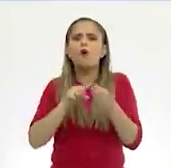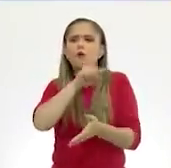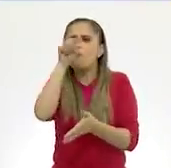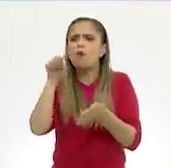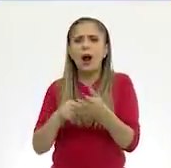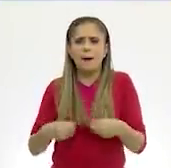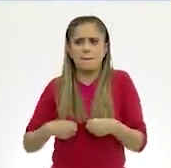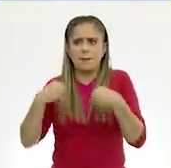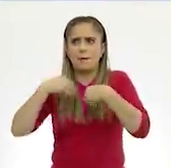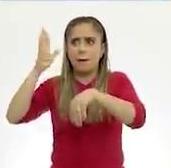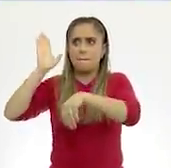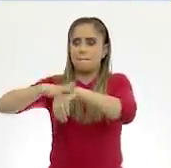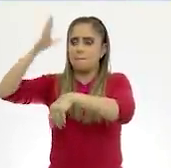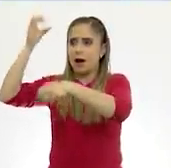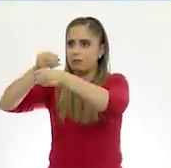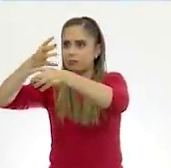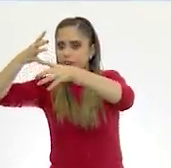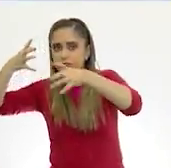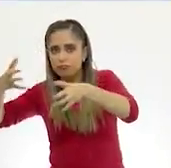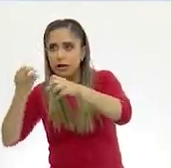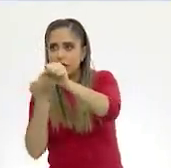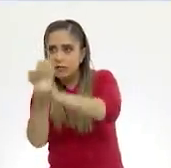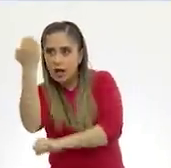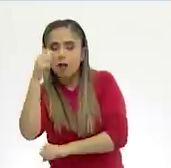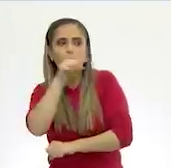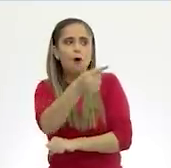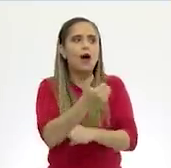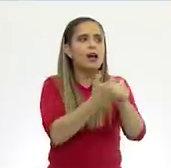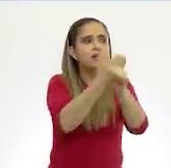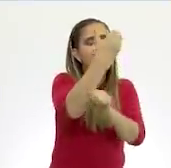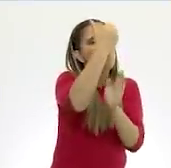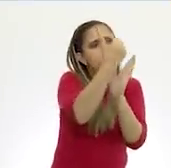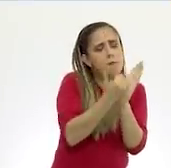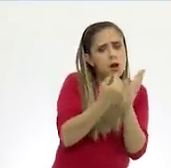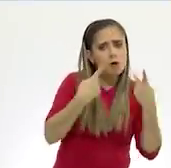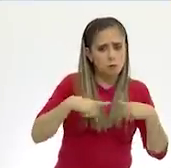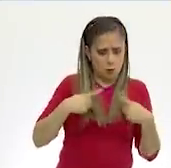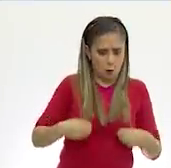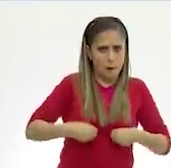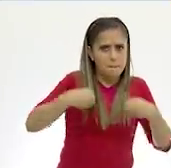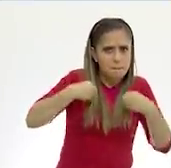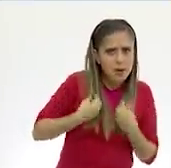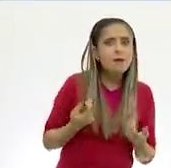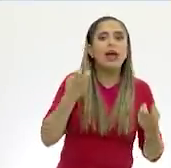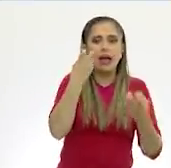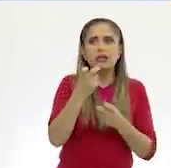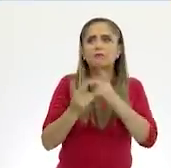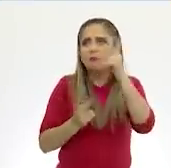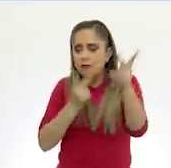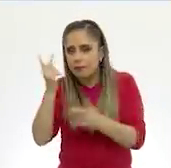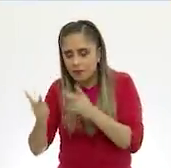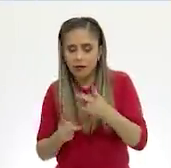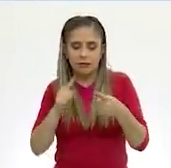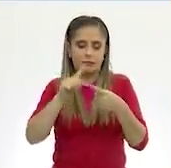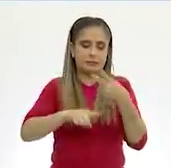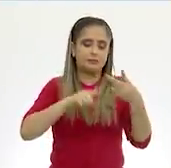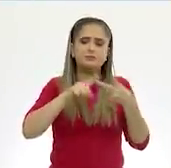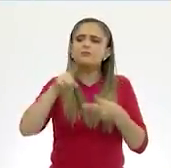hay menos personas a lo largo del territorio nacional. ¿Hasta qué grado estudiaron las